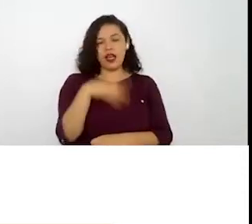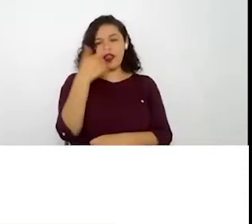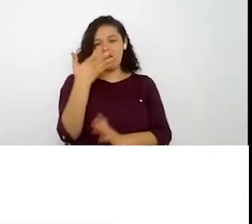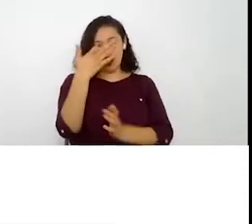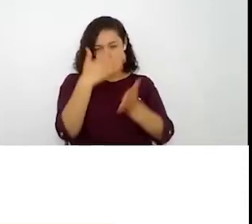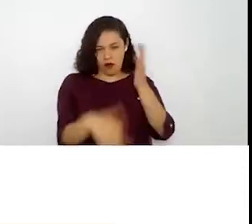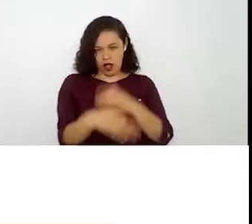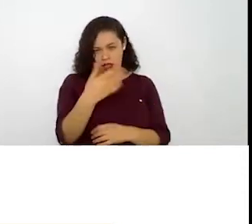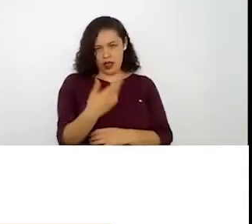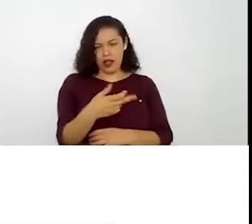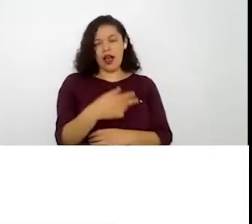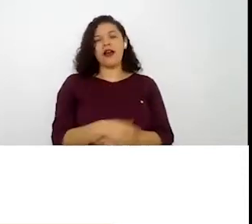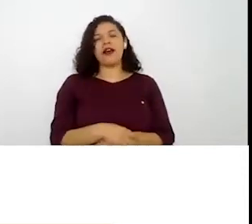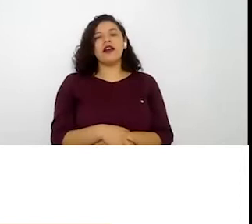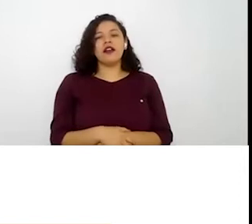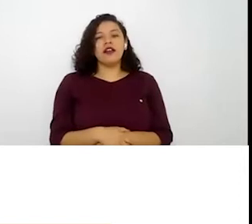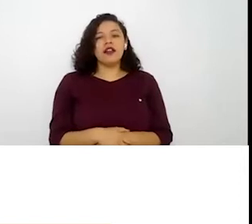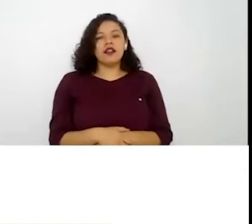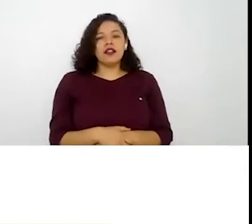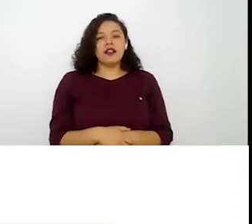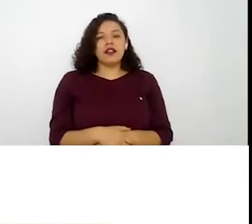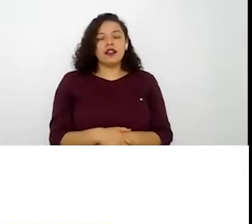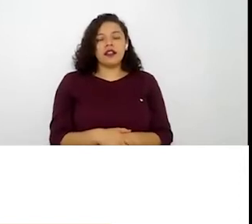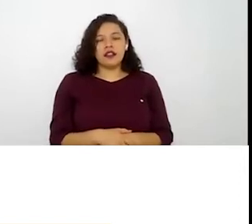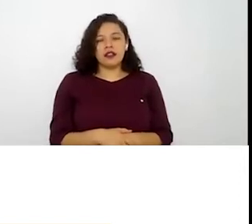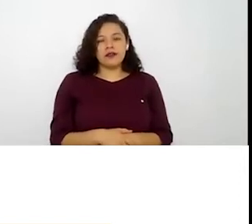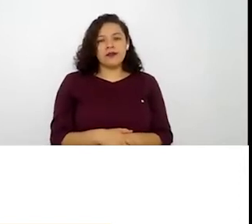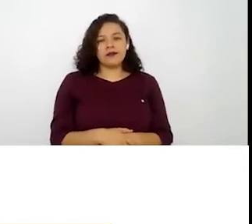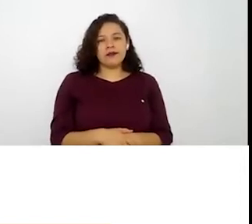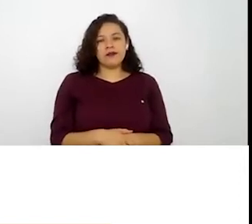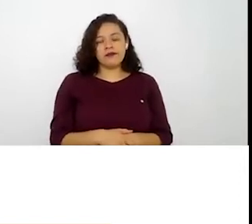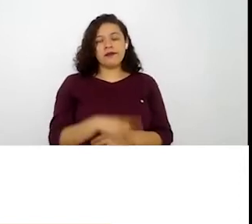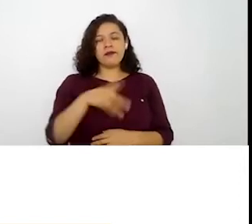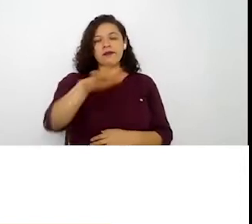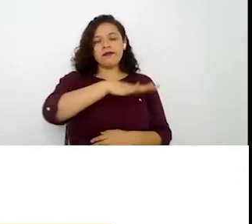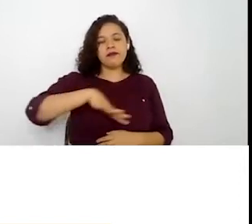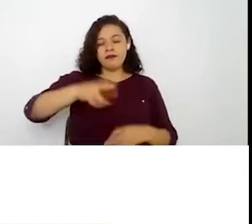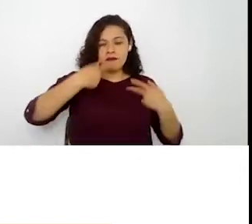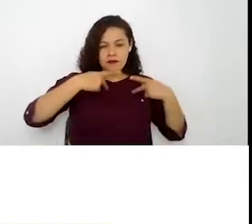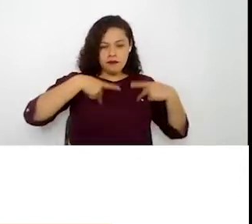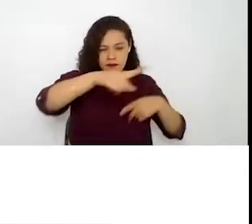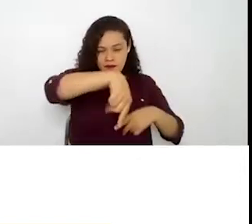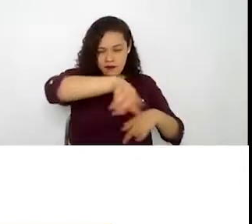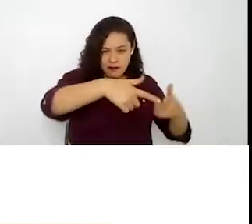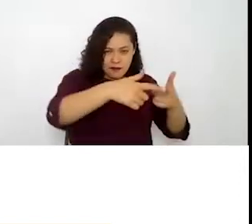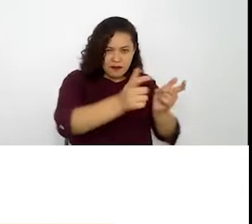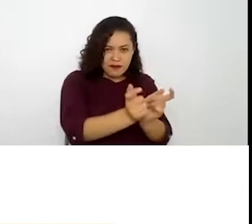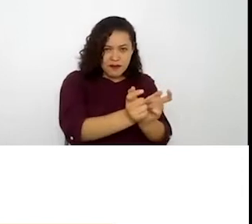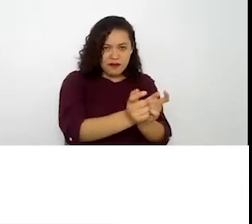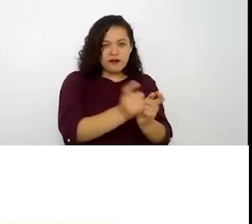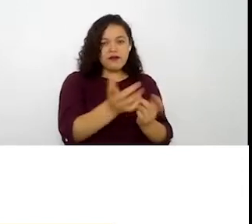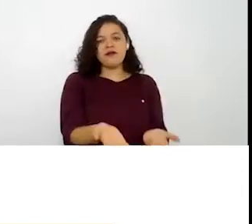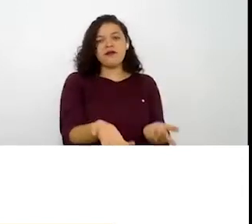económicos este este tipo de población este grupo es una población